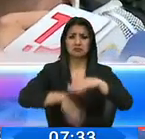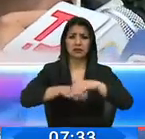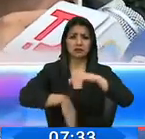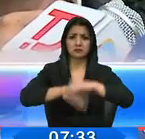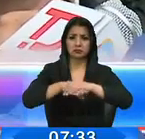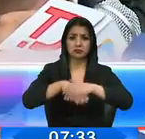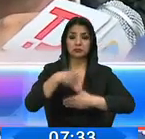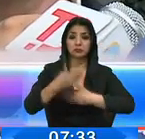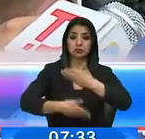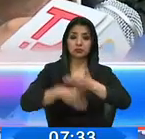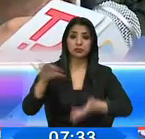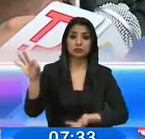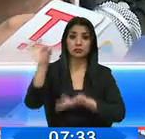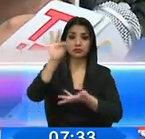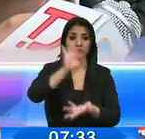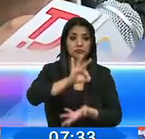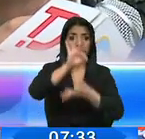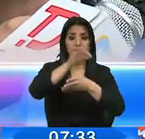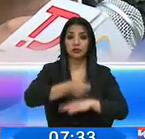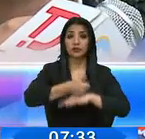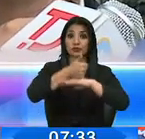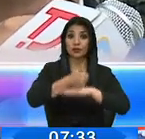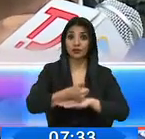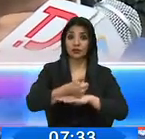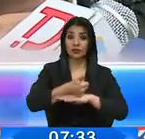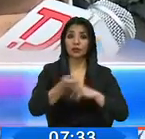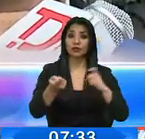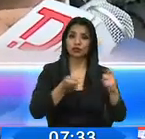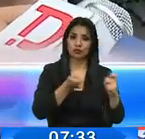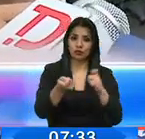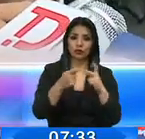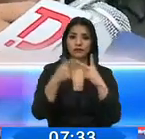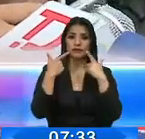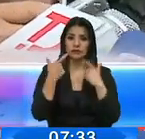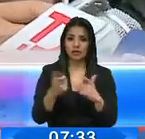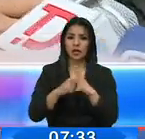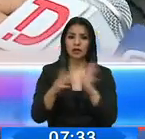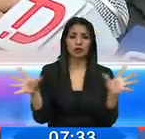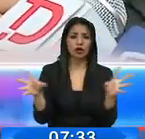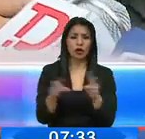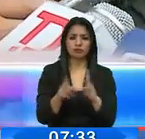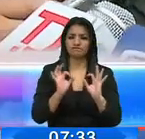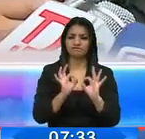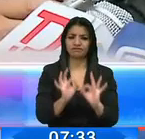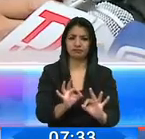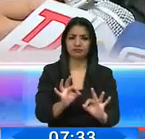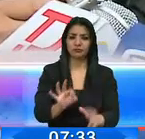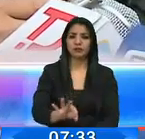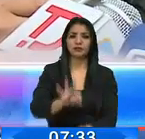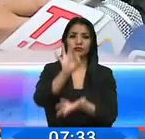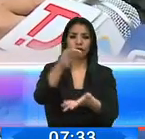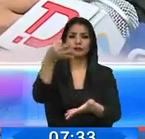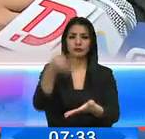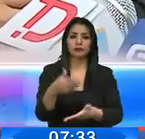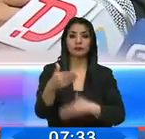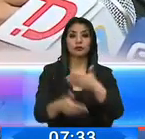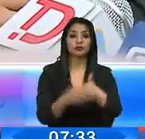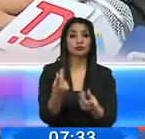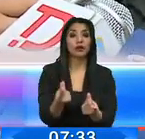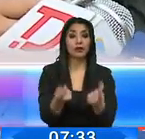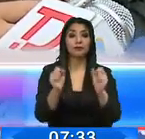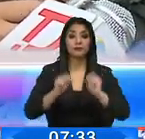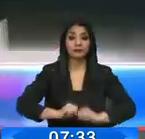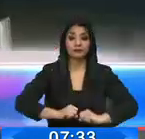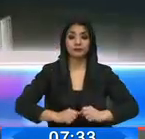los procesos de designación de las autoridades, incluyendo el fiscal general, vayan terminando y con ello se puedan impulsar todos los procesos de manera más ágil